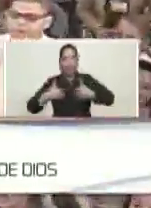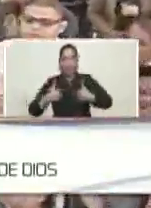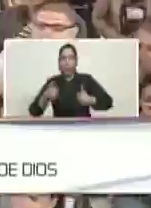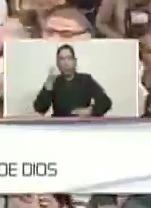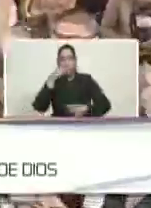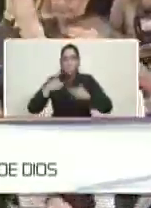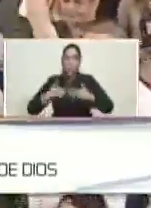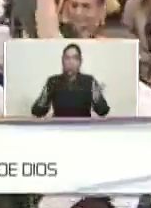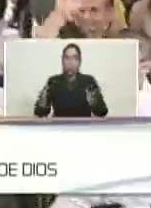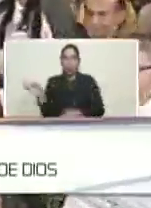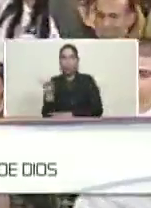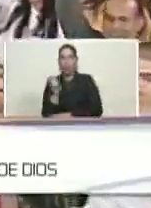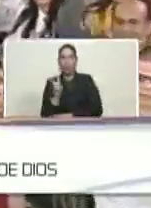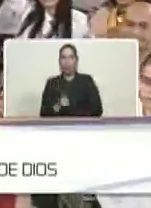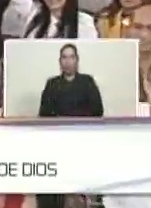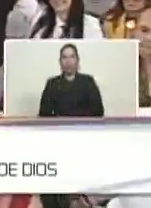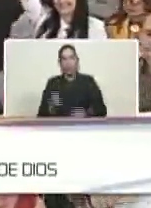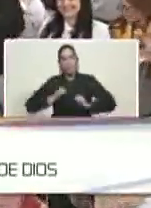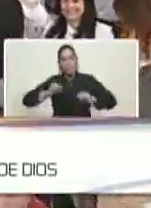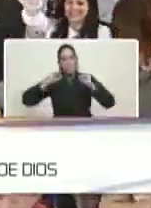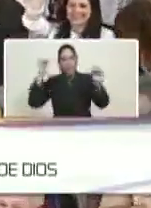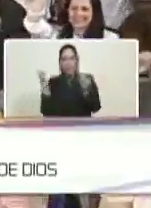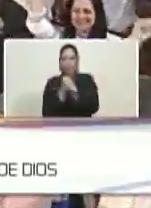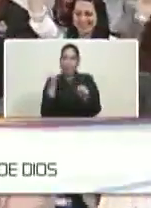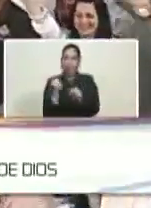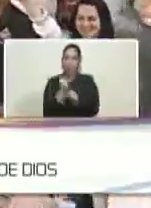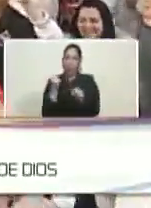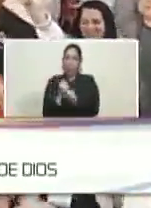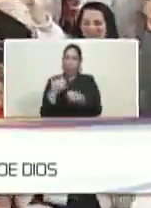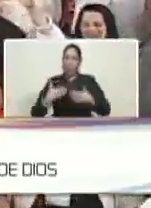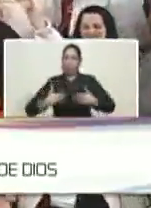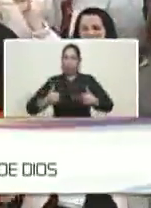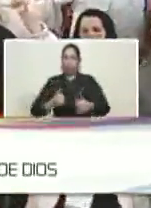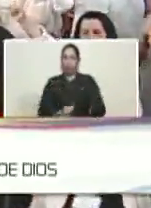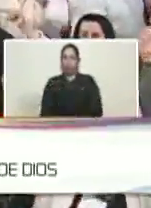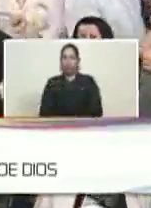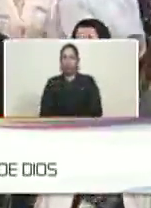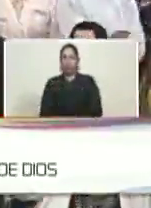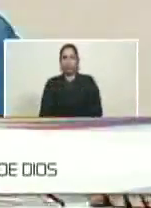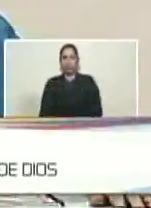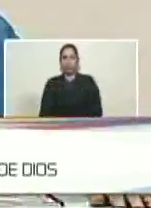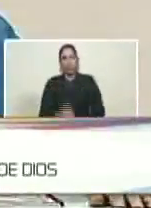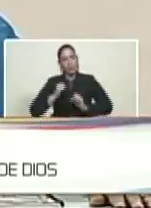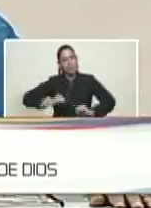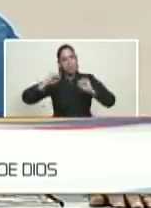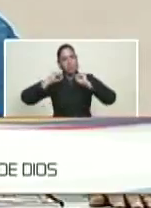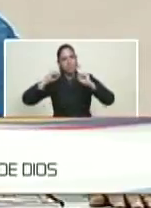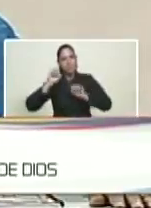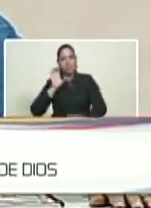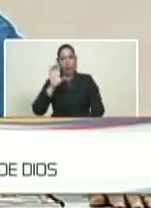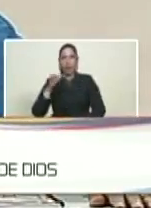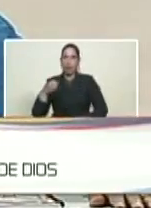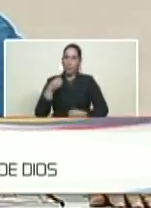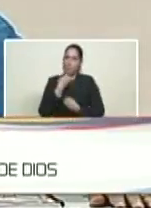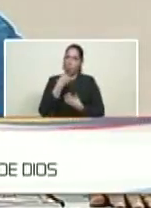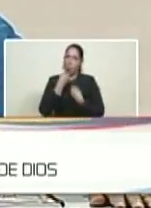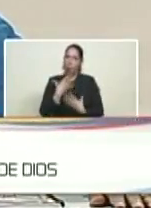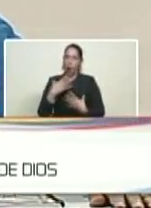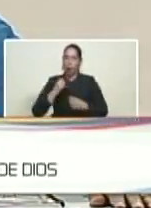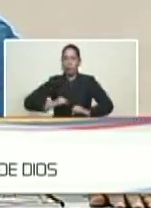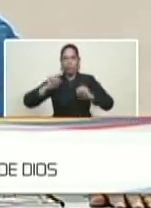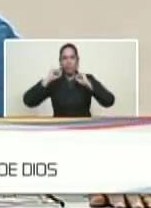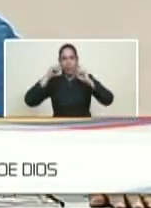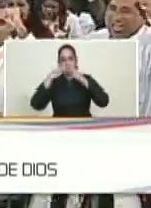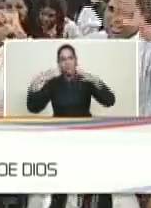Venezuela! ¡Que vivan los trabajadores y trabajadoras de la salud! ¡Que viva la patria buena! ¡Que viva Barrio